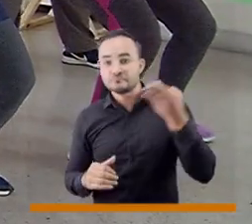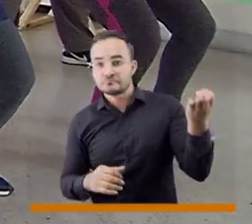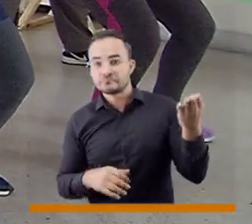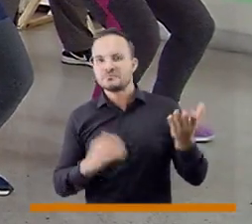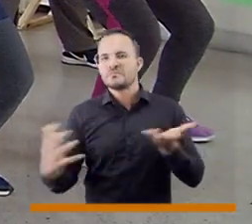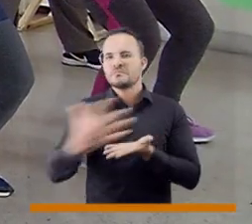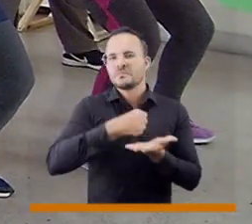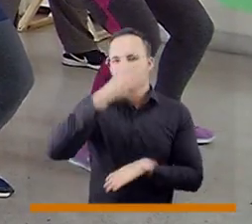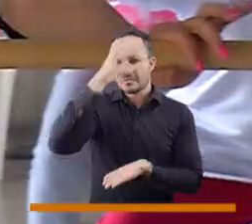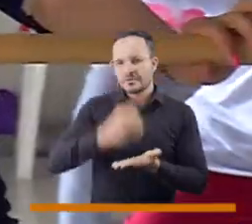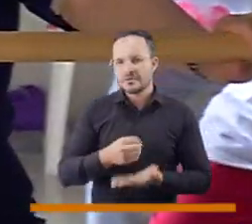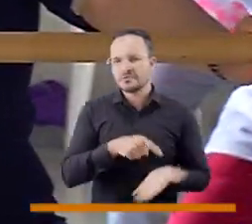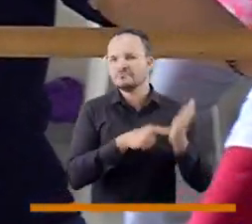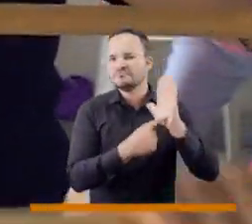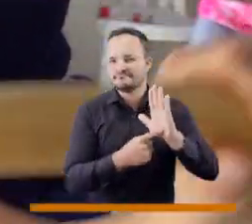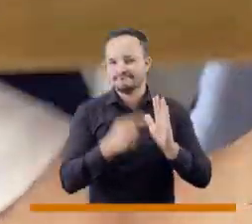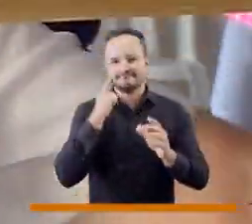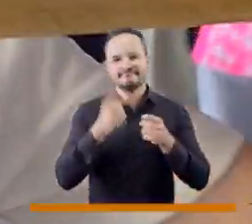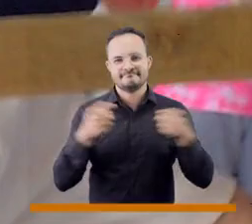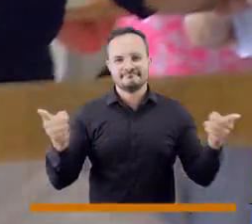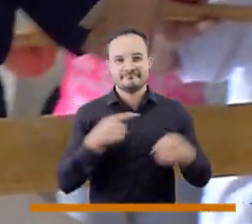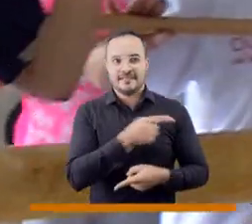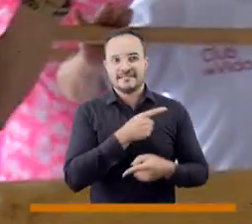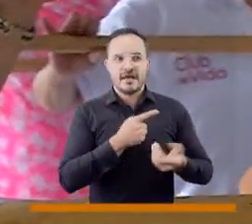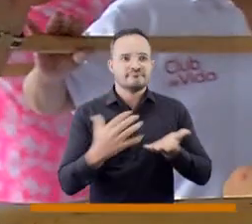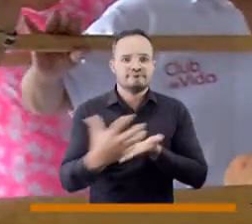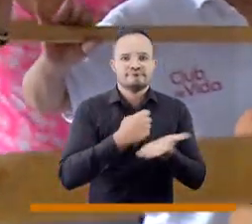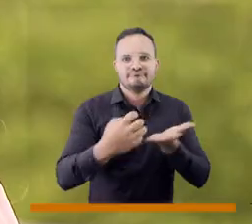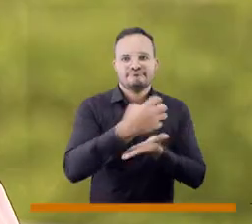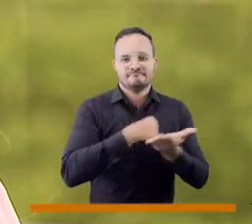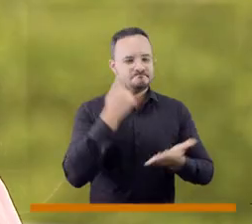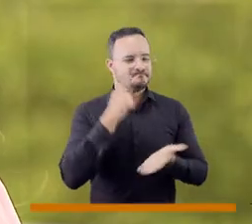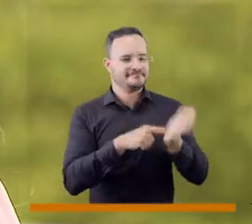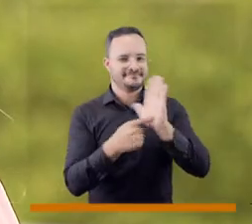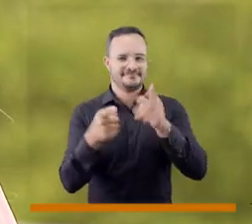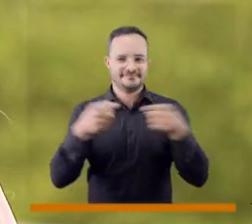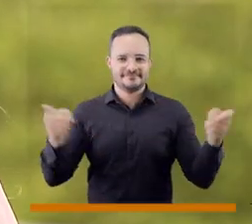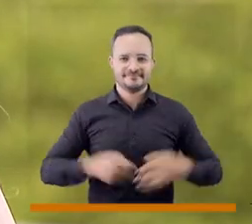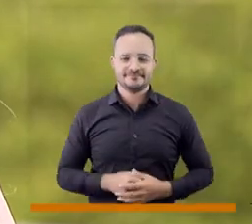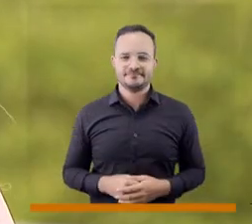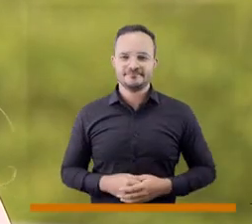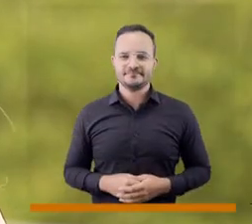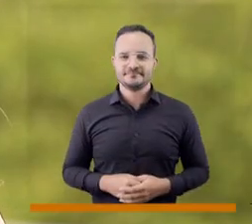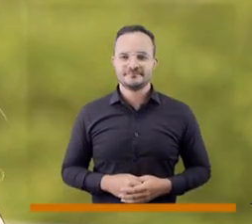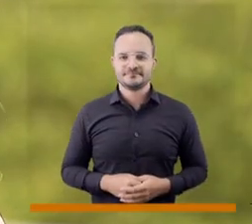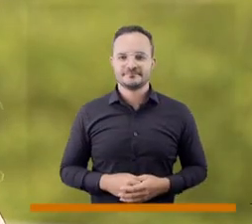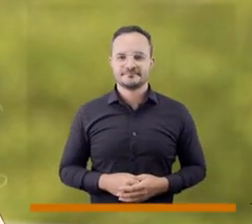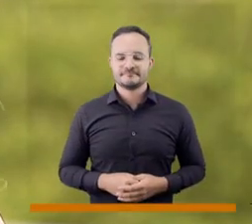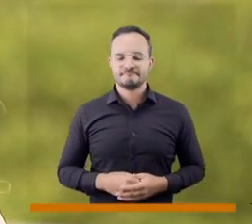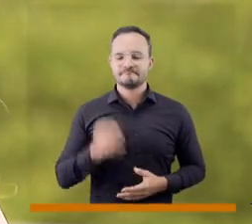María Fernanda, que tiene más voces de la ciudadanía, que a esta hora está activa con nosotros en De Frente a la Gente.